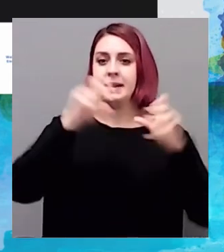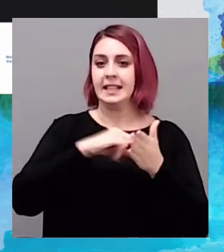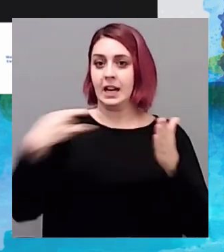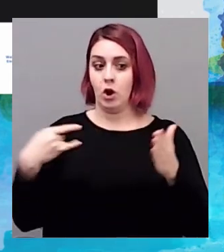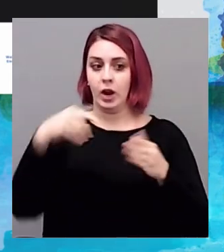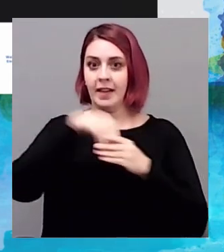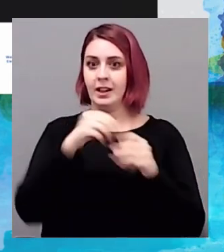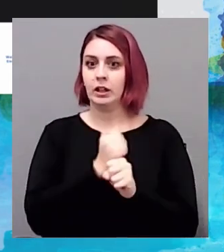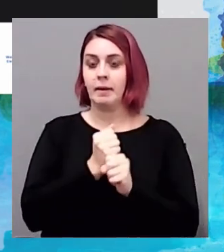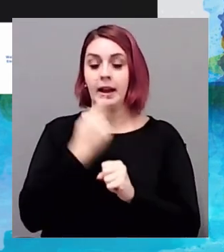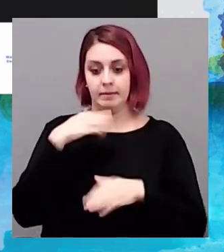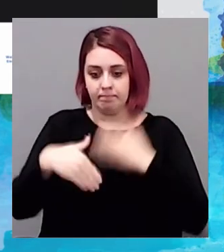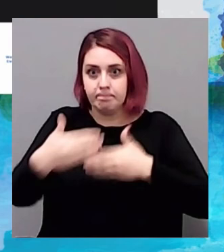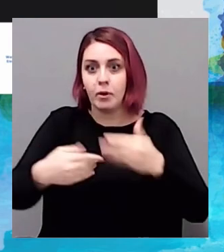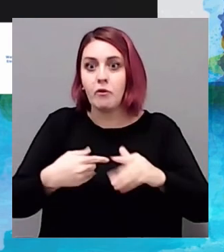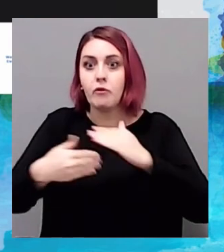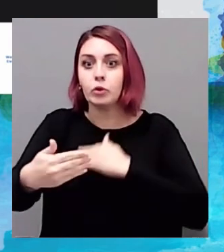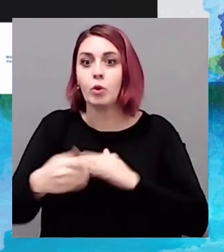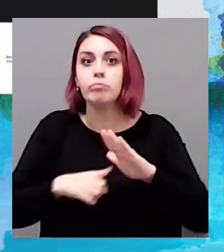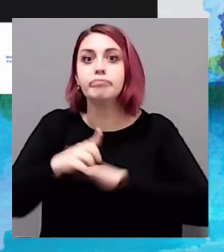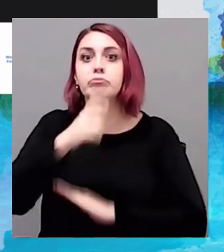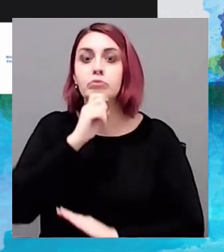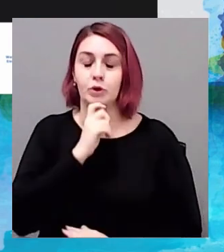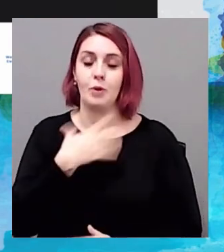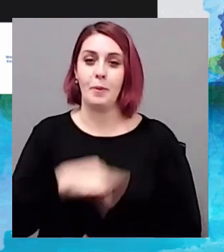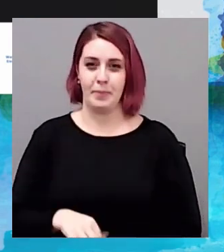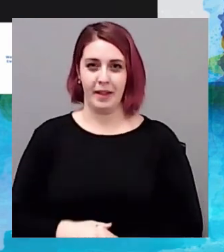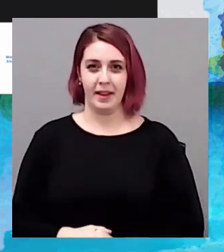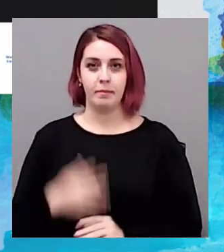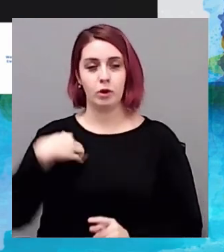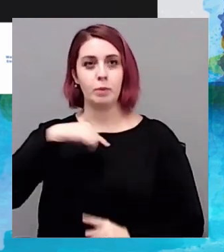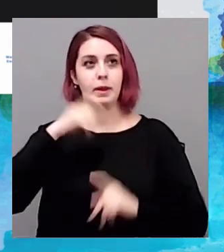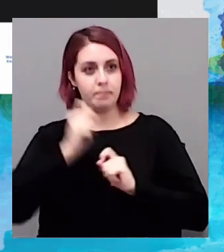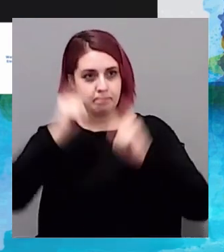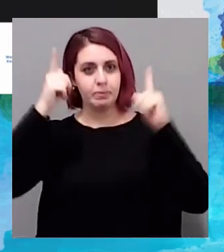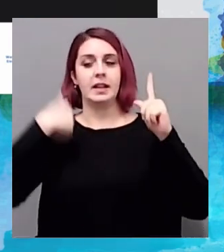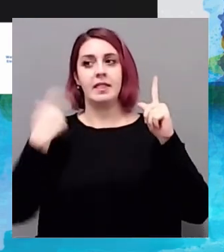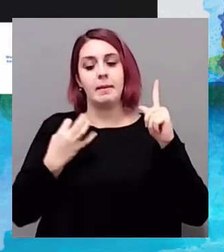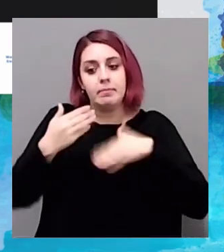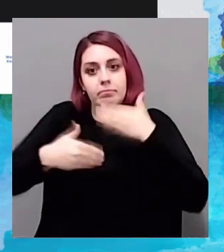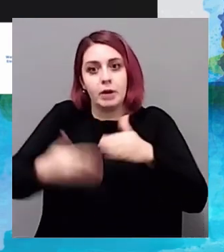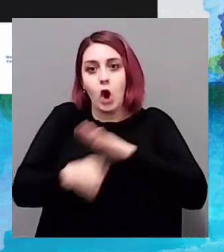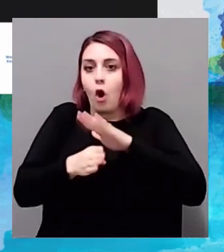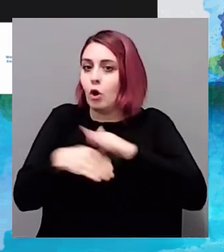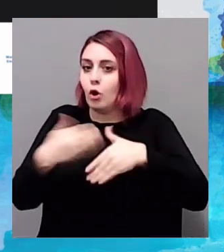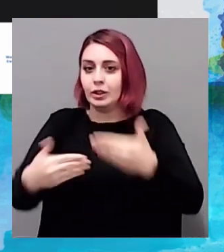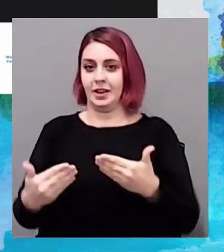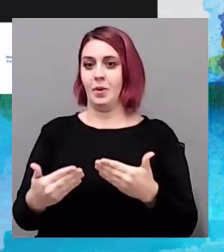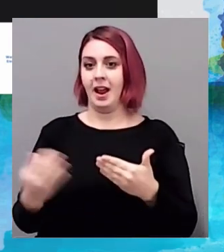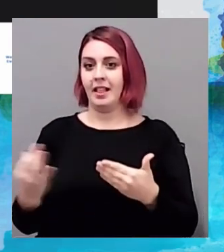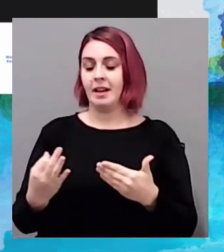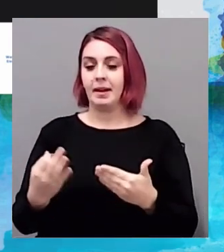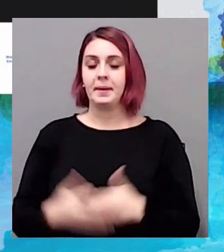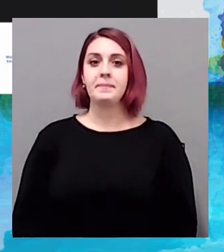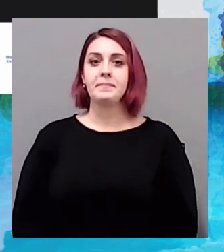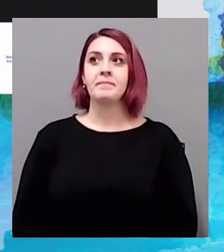podemos avanzar? ¿Cómo podemos darnos cuenta de que hay que avanzar y qué es lo que hay? Hay que tener en